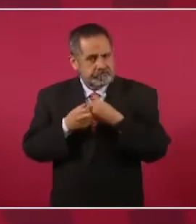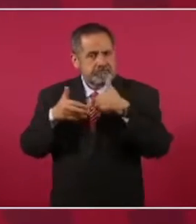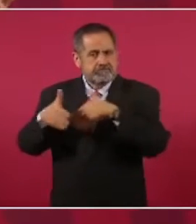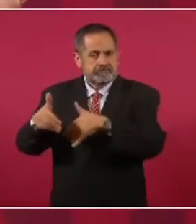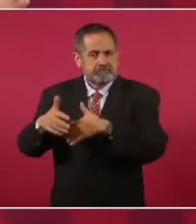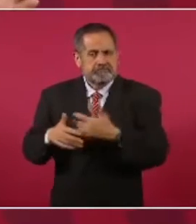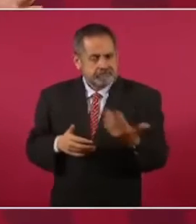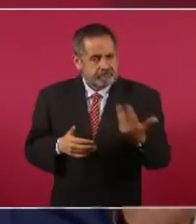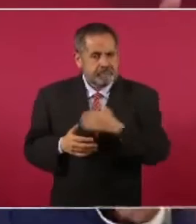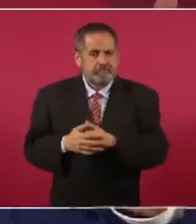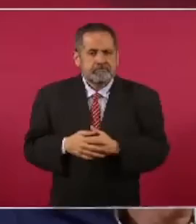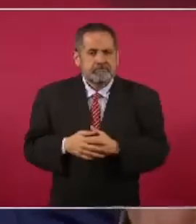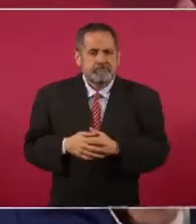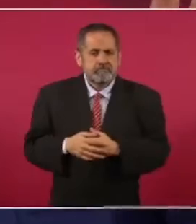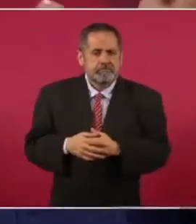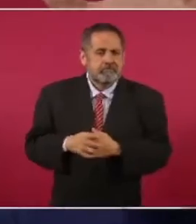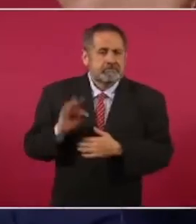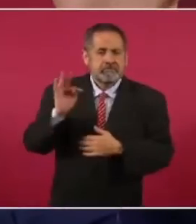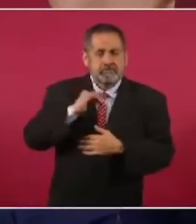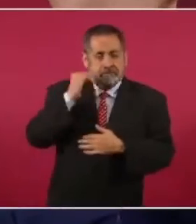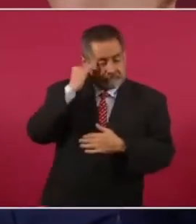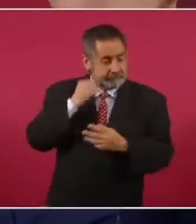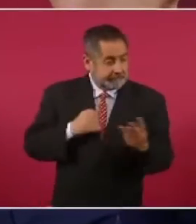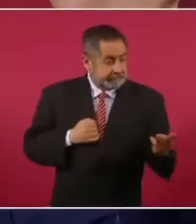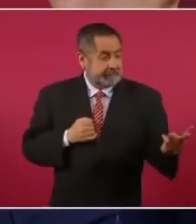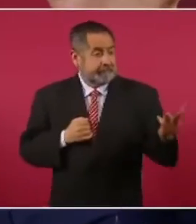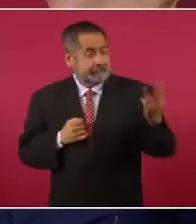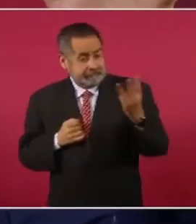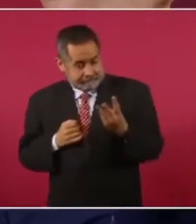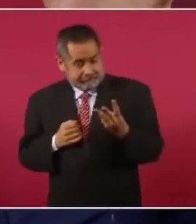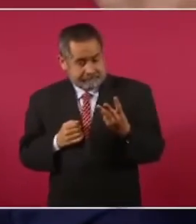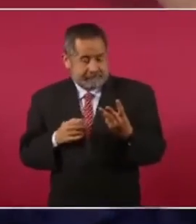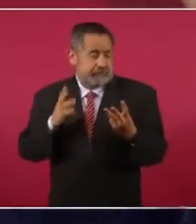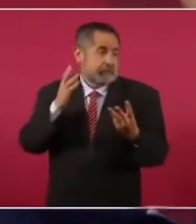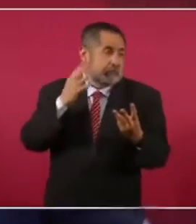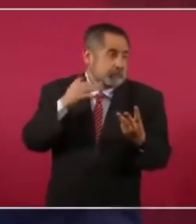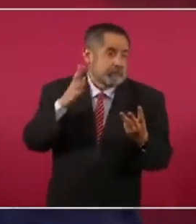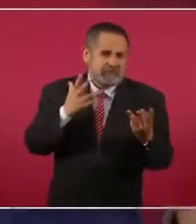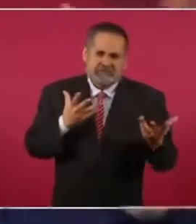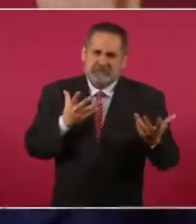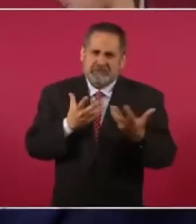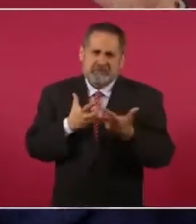que si hubiésemos convocado con ellos, a lo mejor